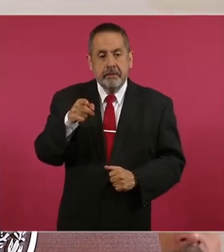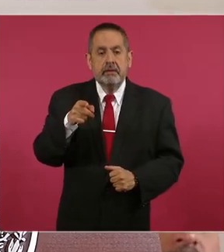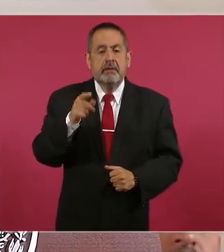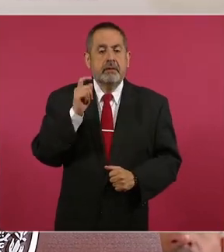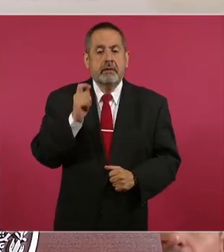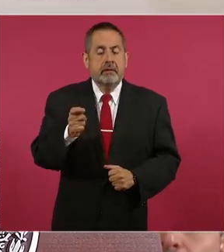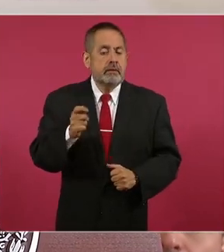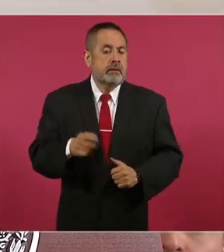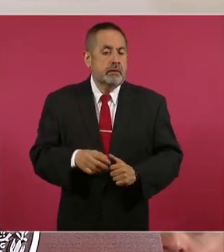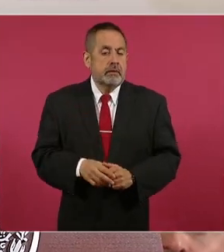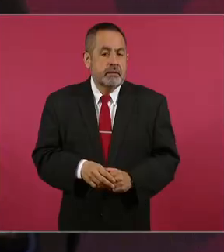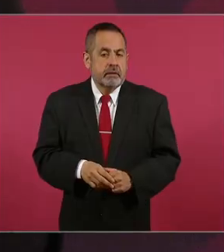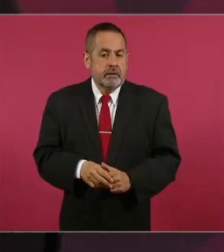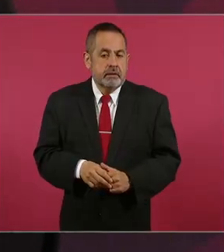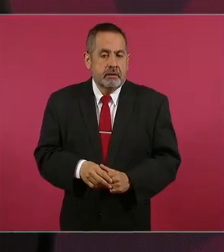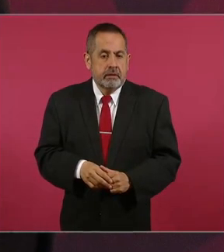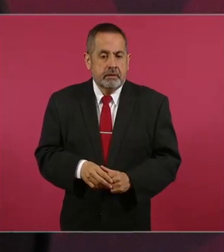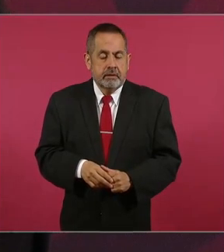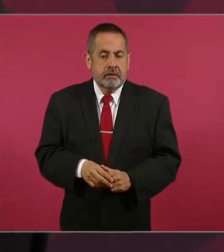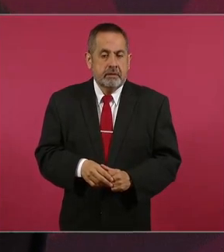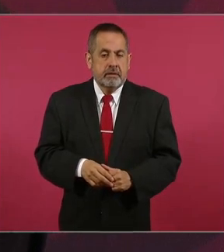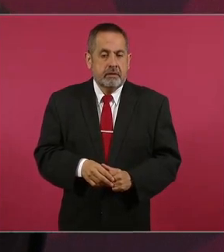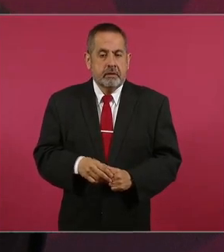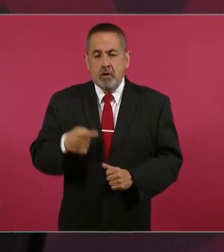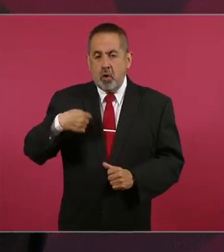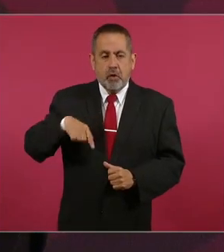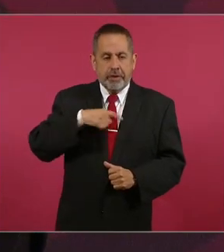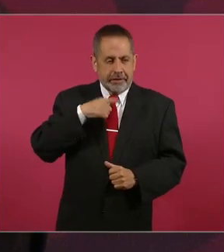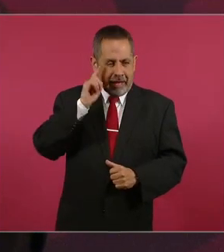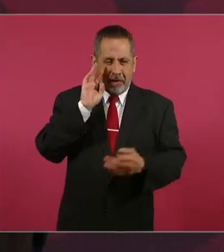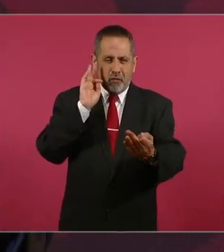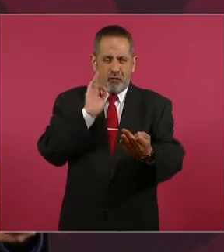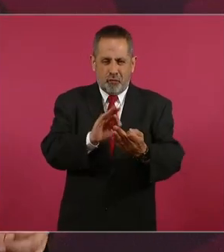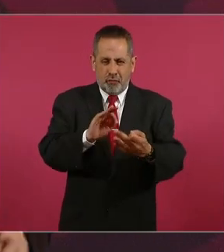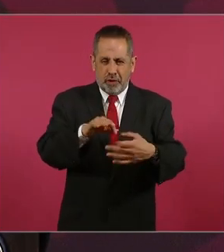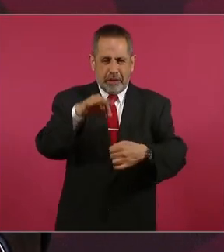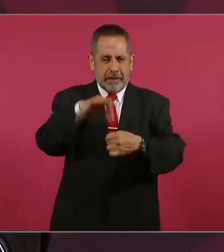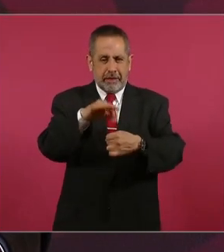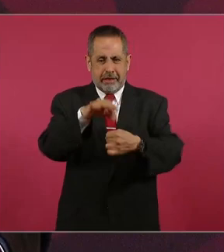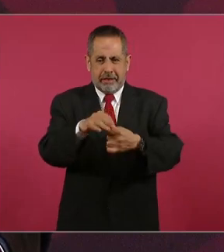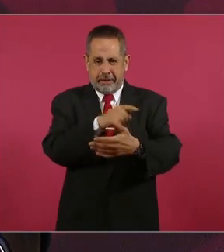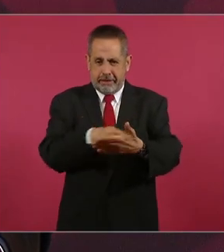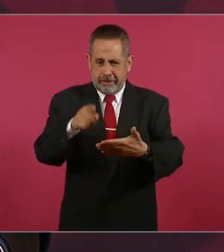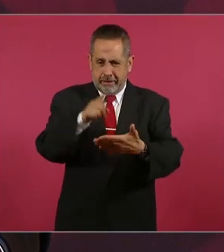que estamos en temporada electoral.